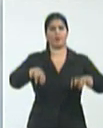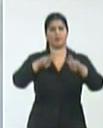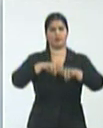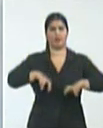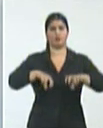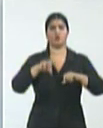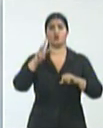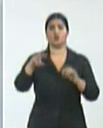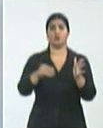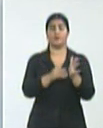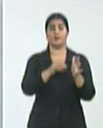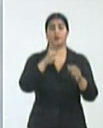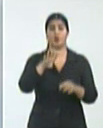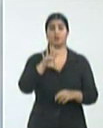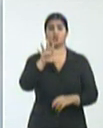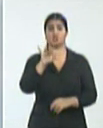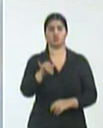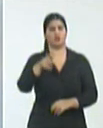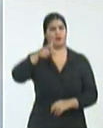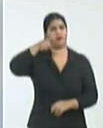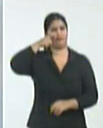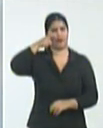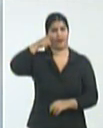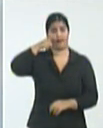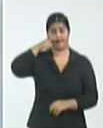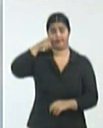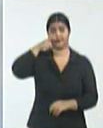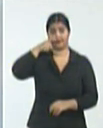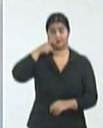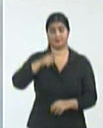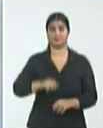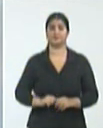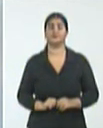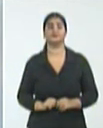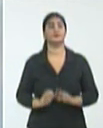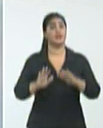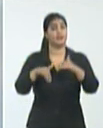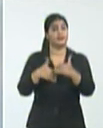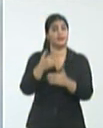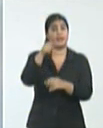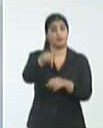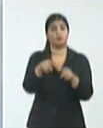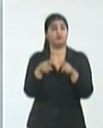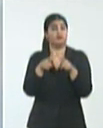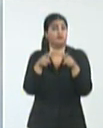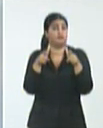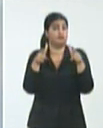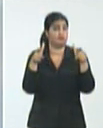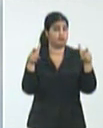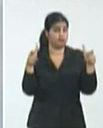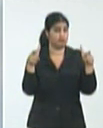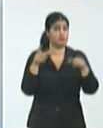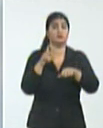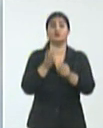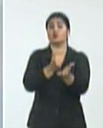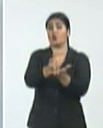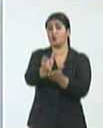3.456 en vigilancia, y nuevamente incrementamos el número de activos a